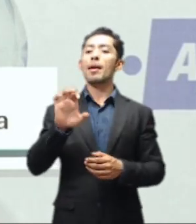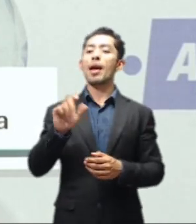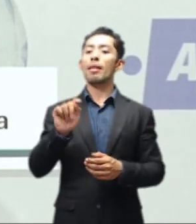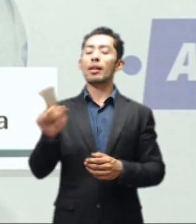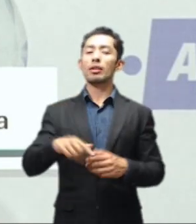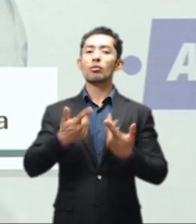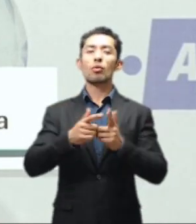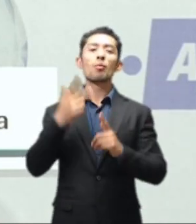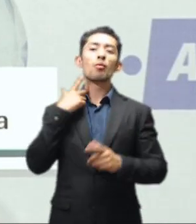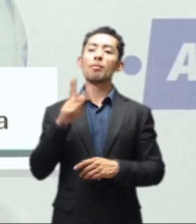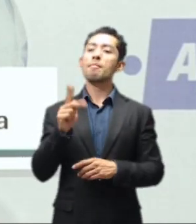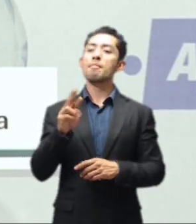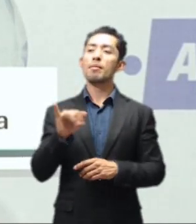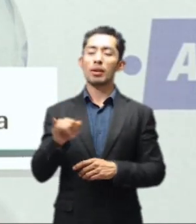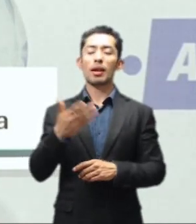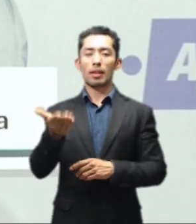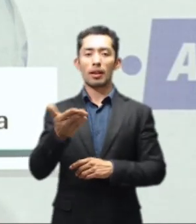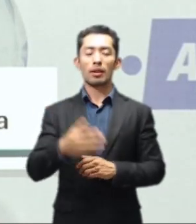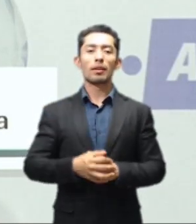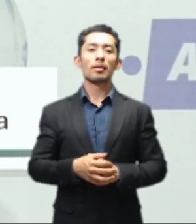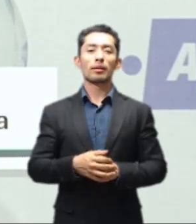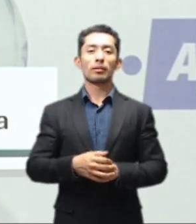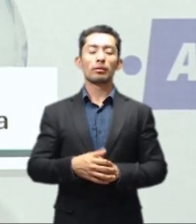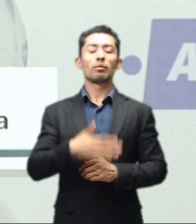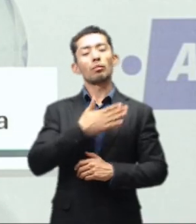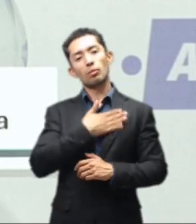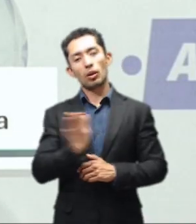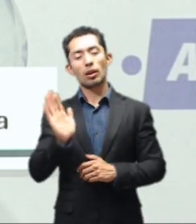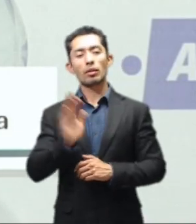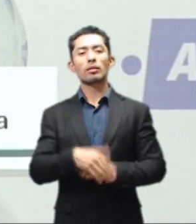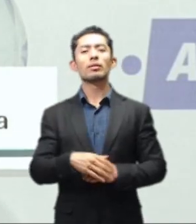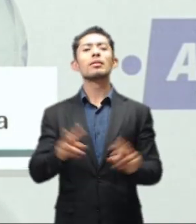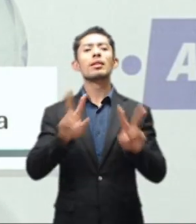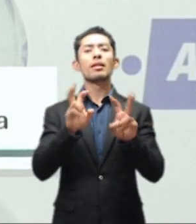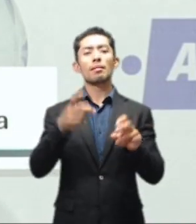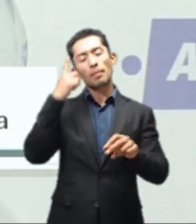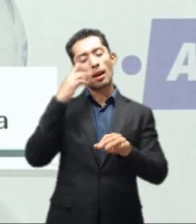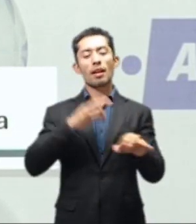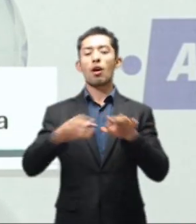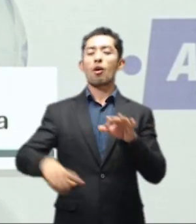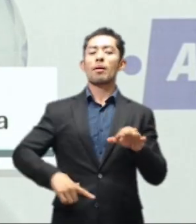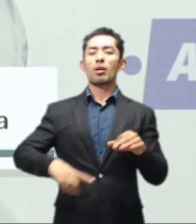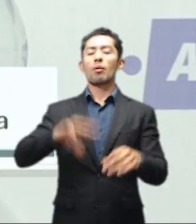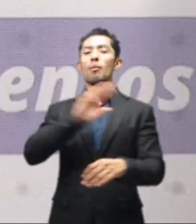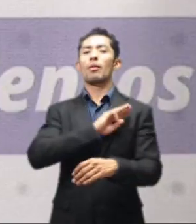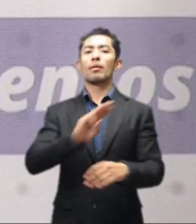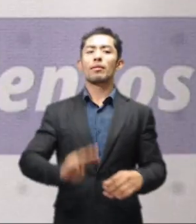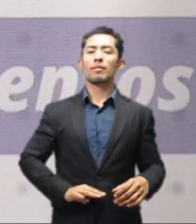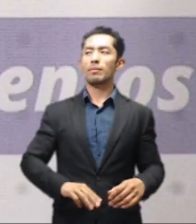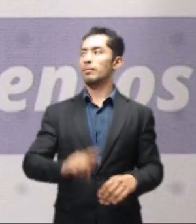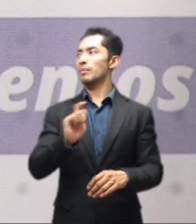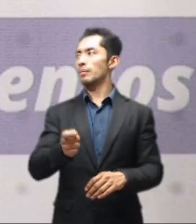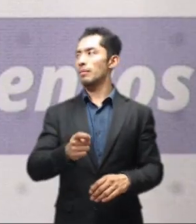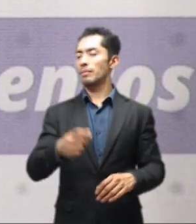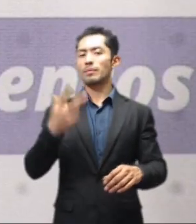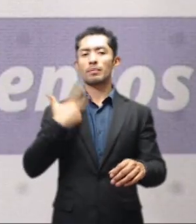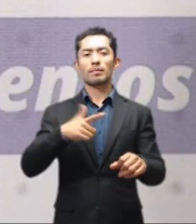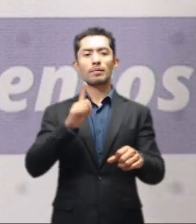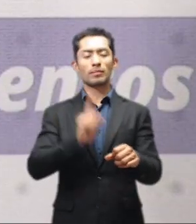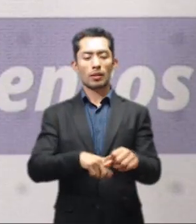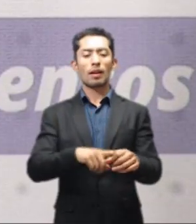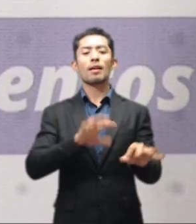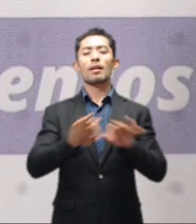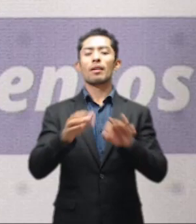del partido revolucionario institucional adelante bueno en cuanto a servicios públicos municipales el personal de